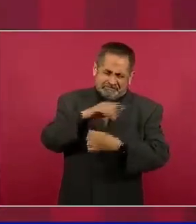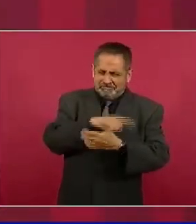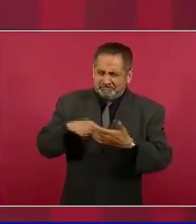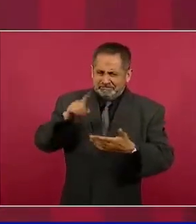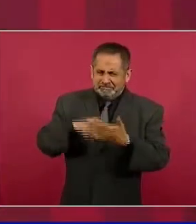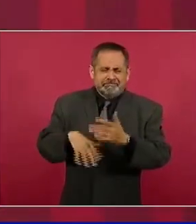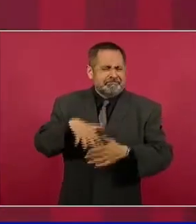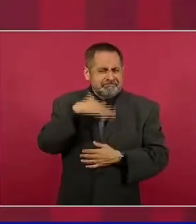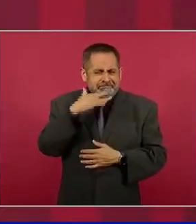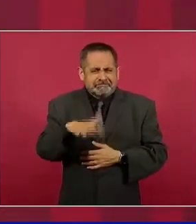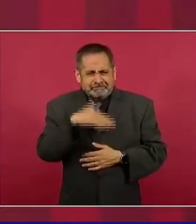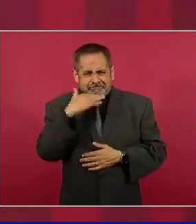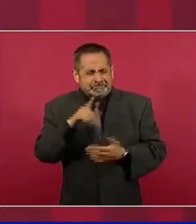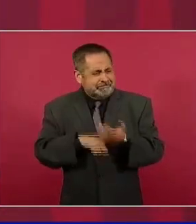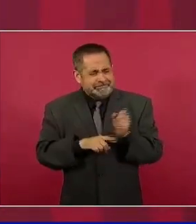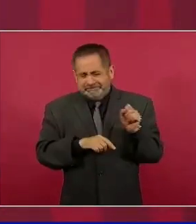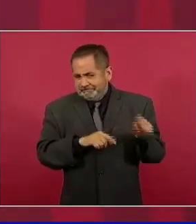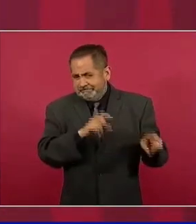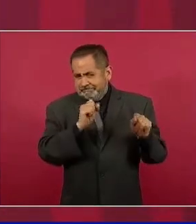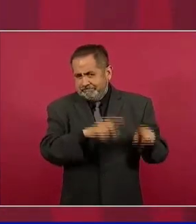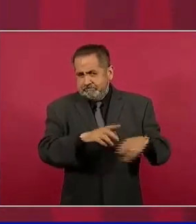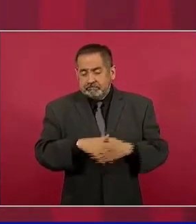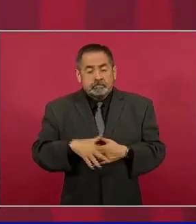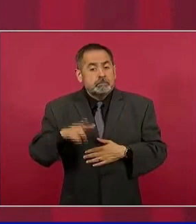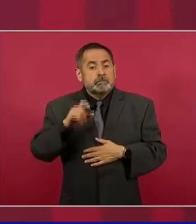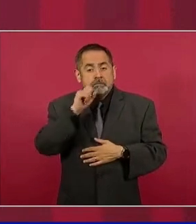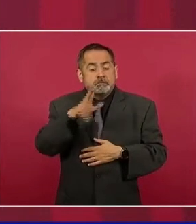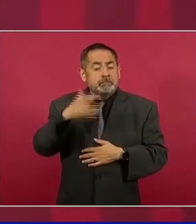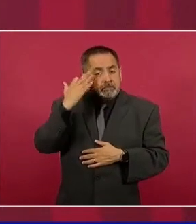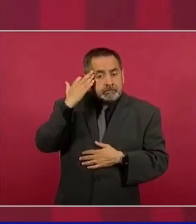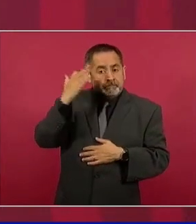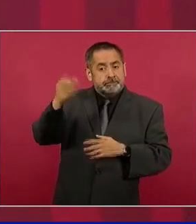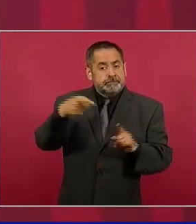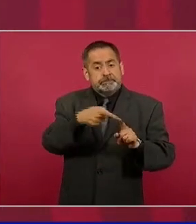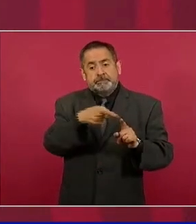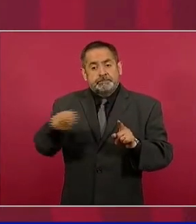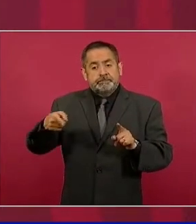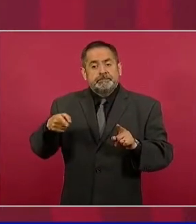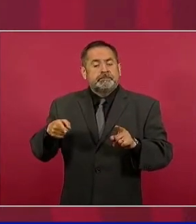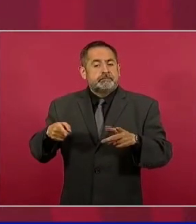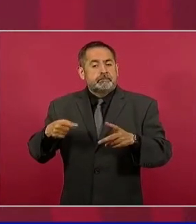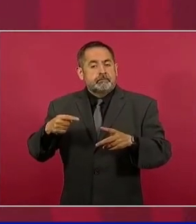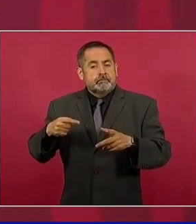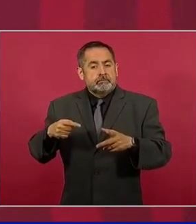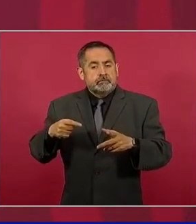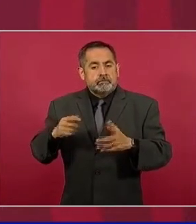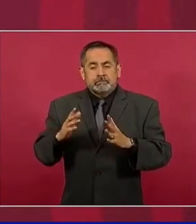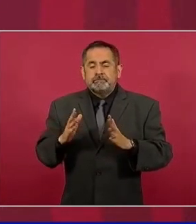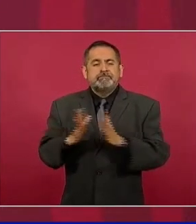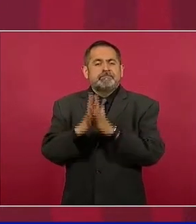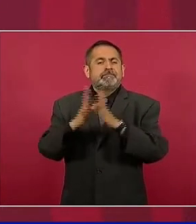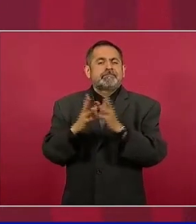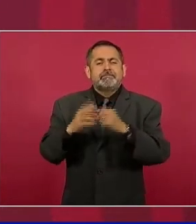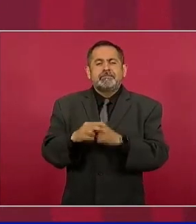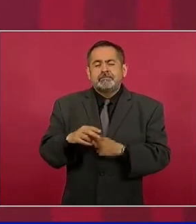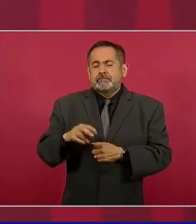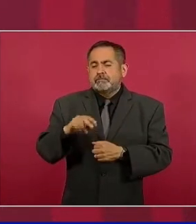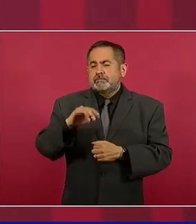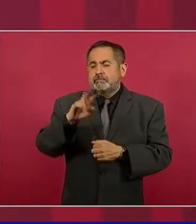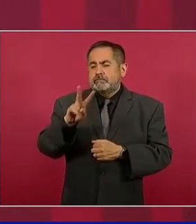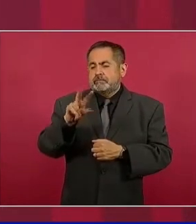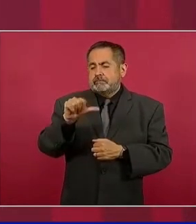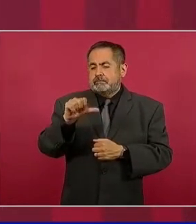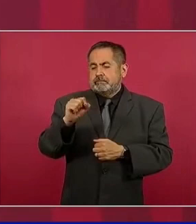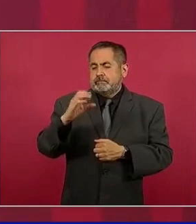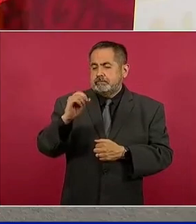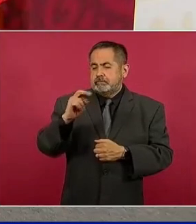fraude electoral en la época que participa Vasconcelos,